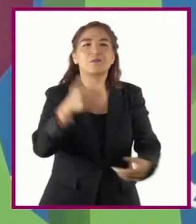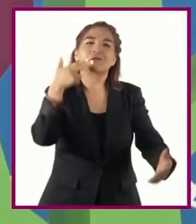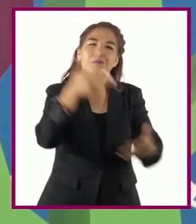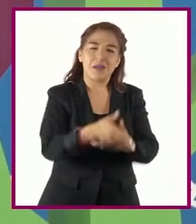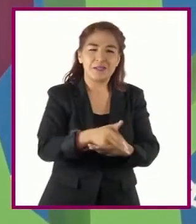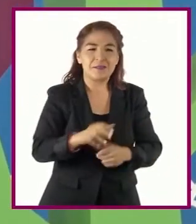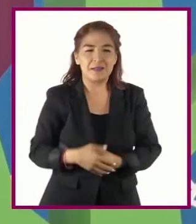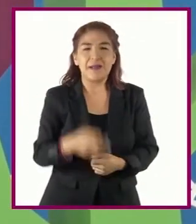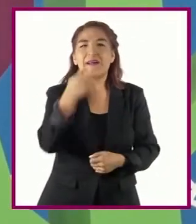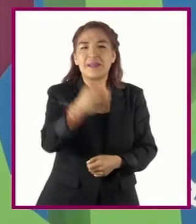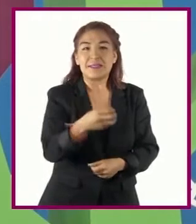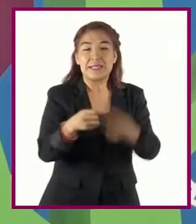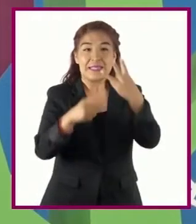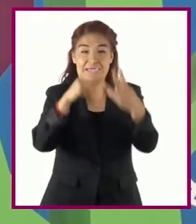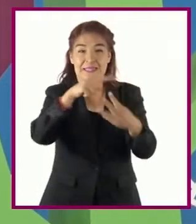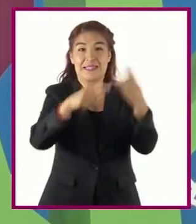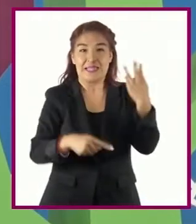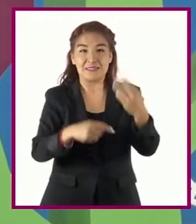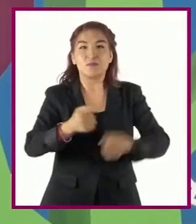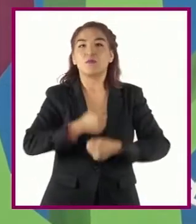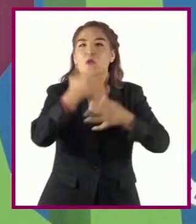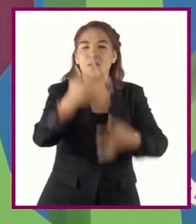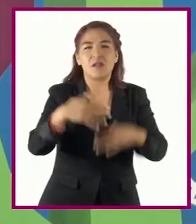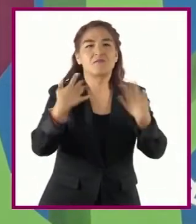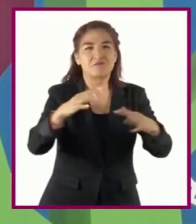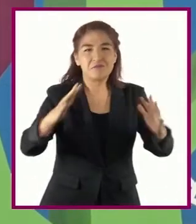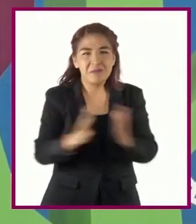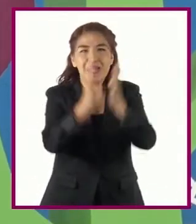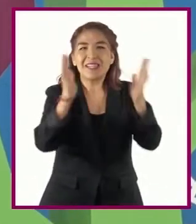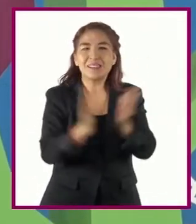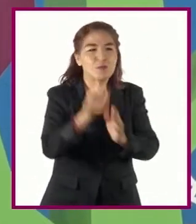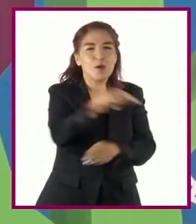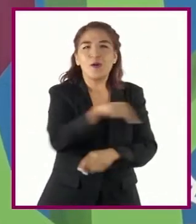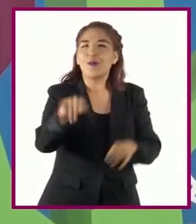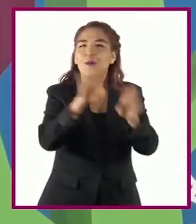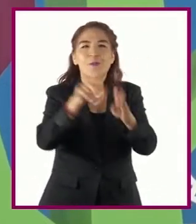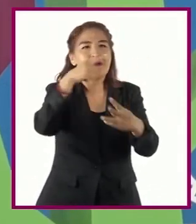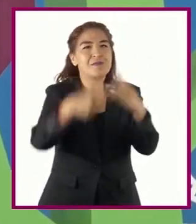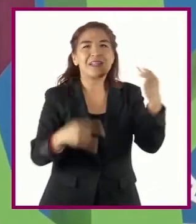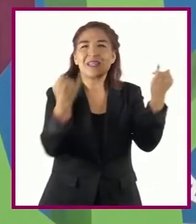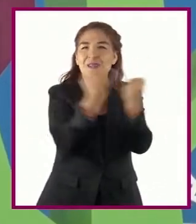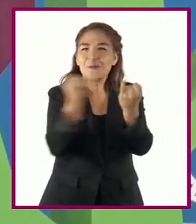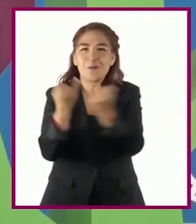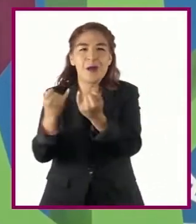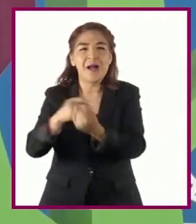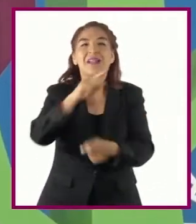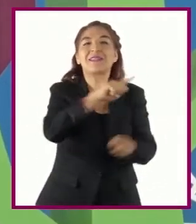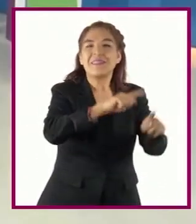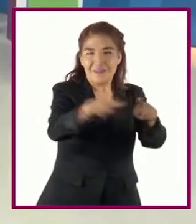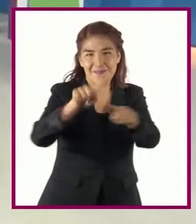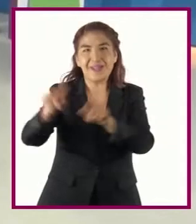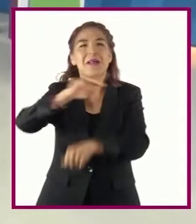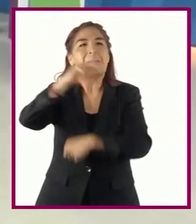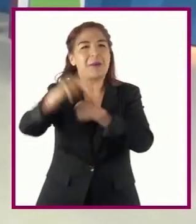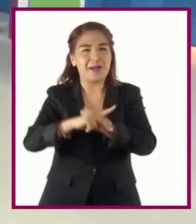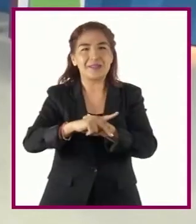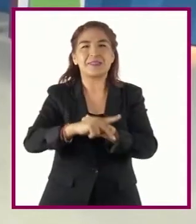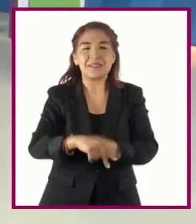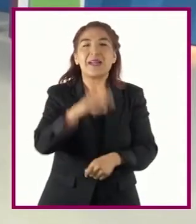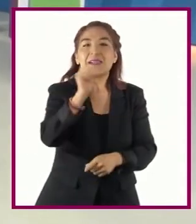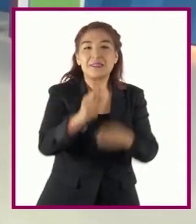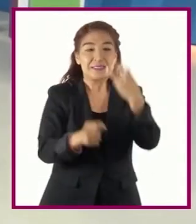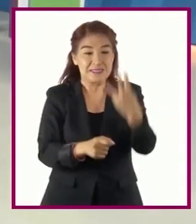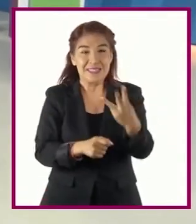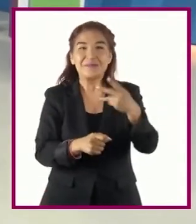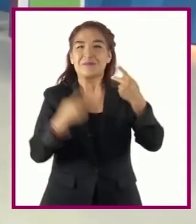notar, los tres poetas tuvieron una participación muy similar en los procesos guerrilleros de sus respectivos países. En los tres